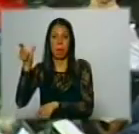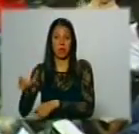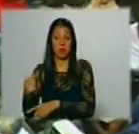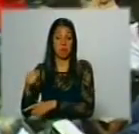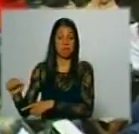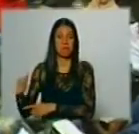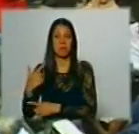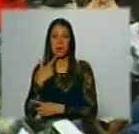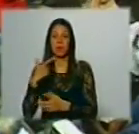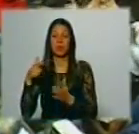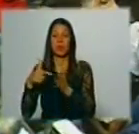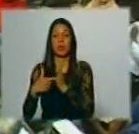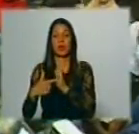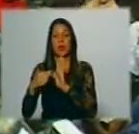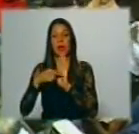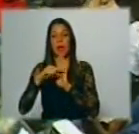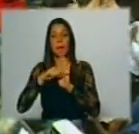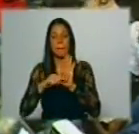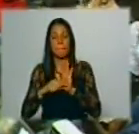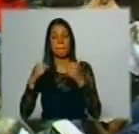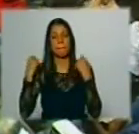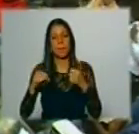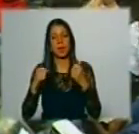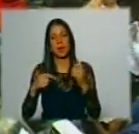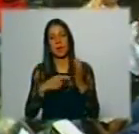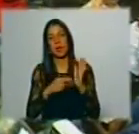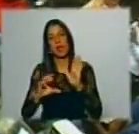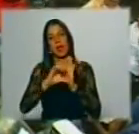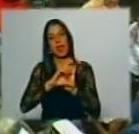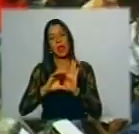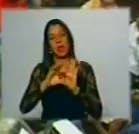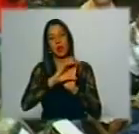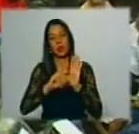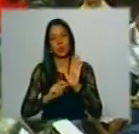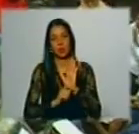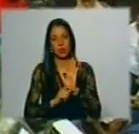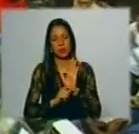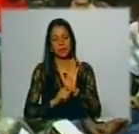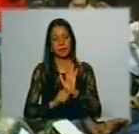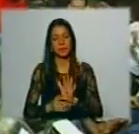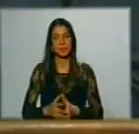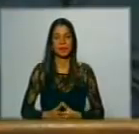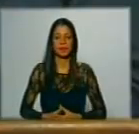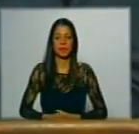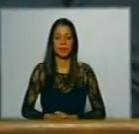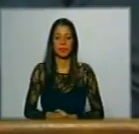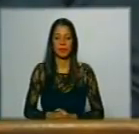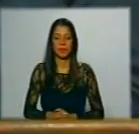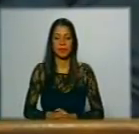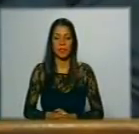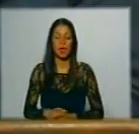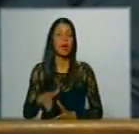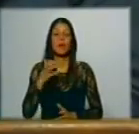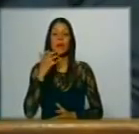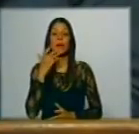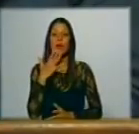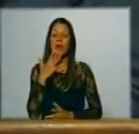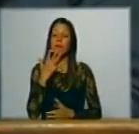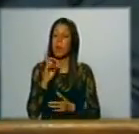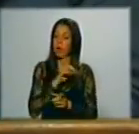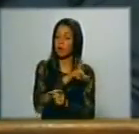la aplicación de la presente ley constitucional, sin que medie para